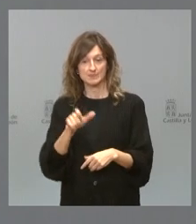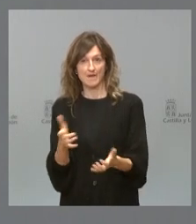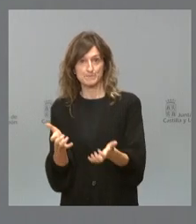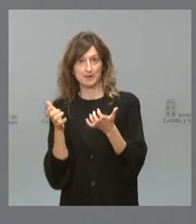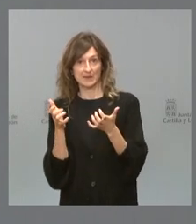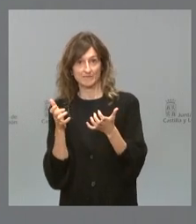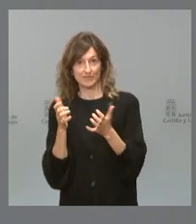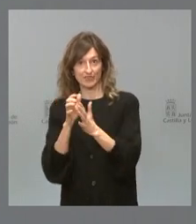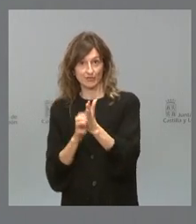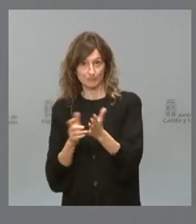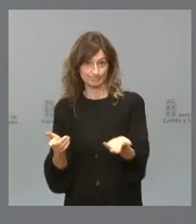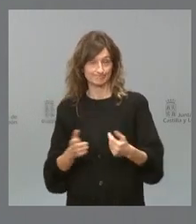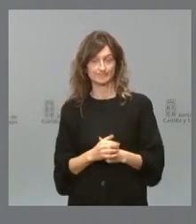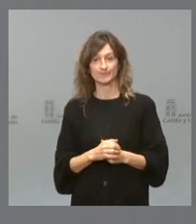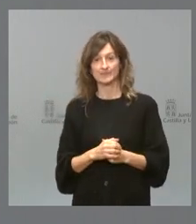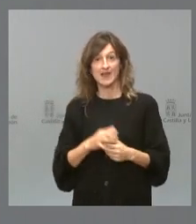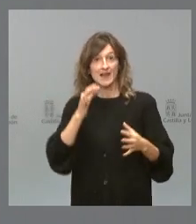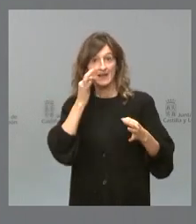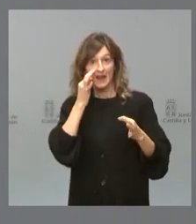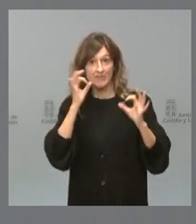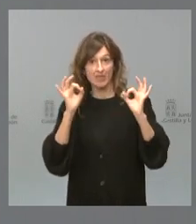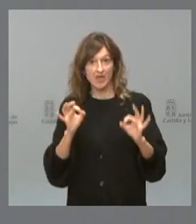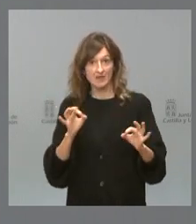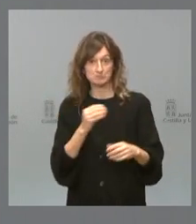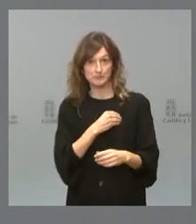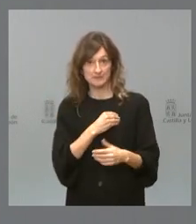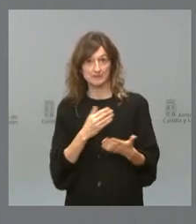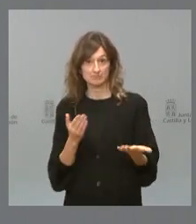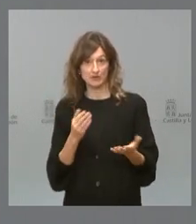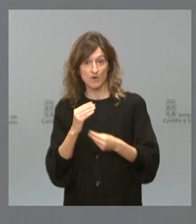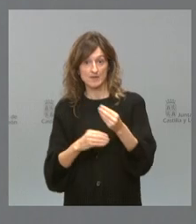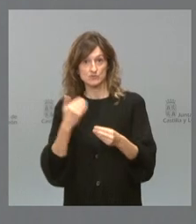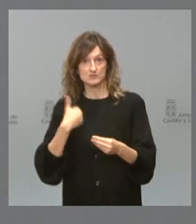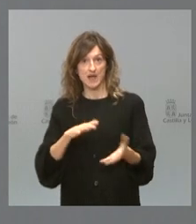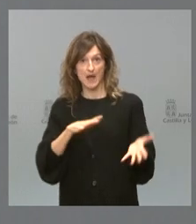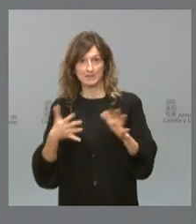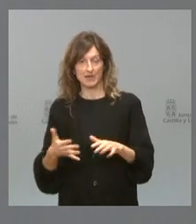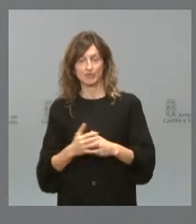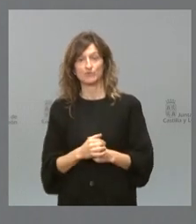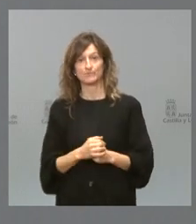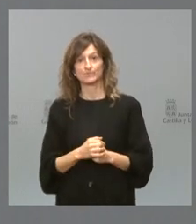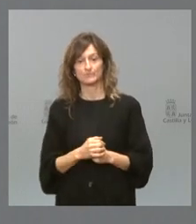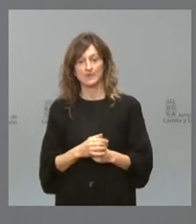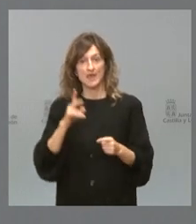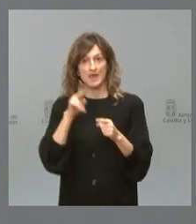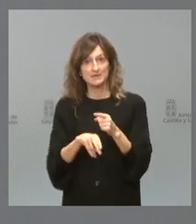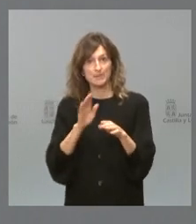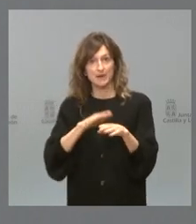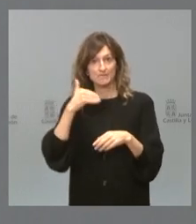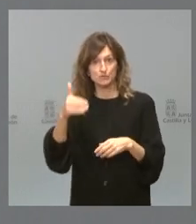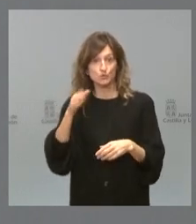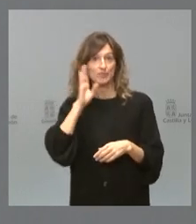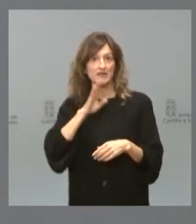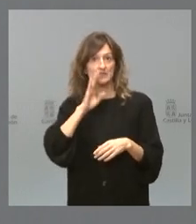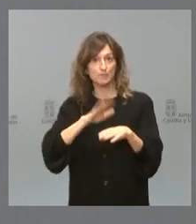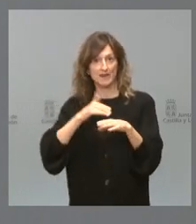benefician de esa rebaja de penas Esta es una realidad que desgraciadamente ya es de aplicación Pero podemos evitarlo cara al futuro los delitos que